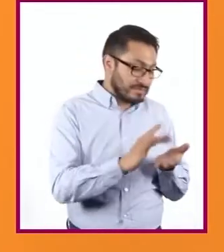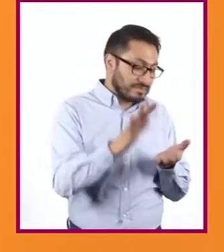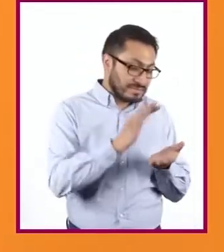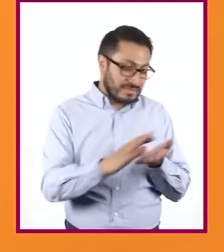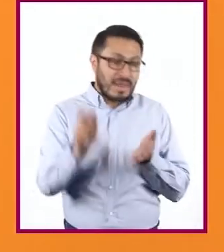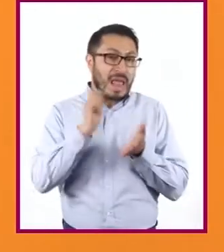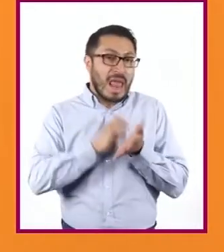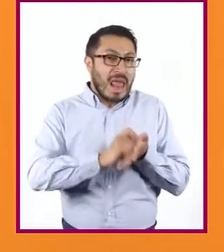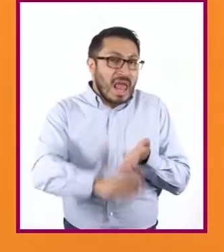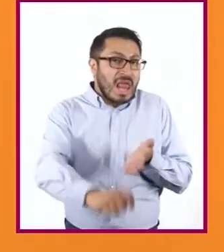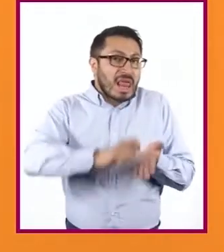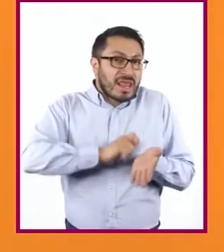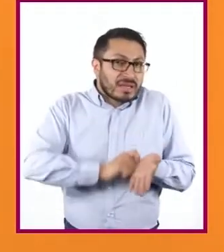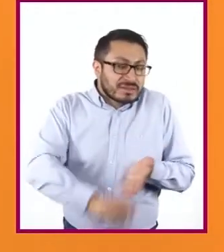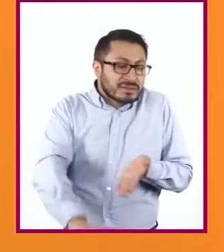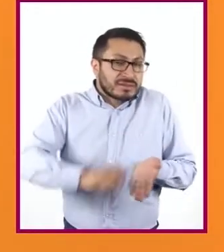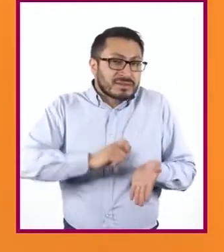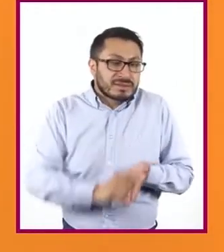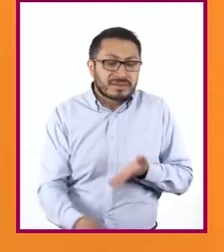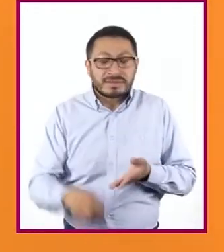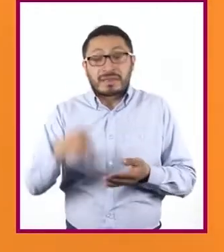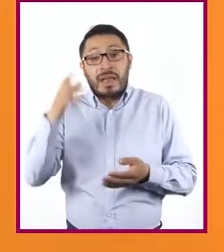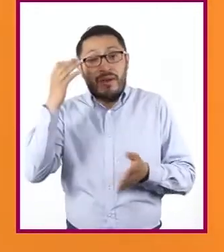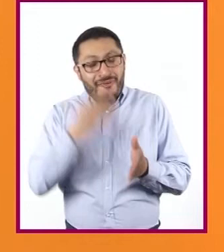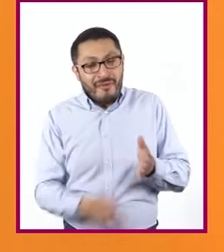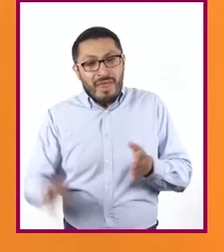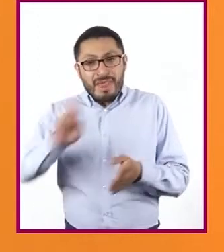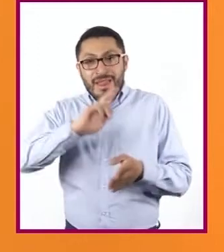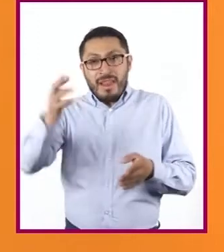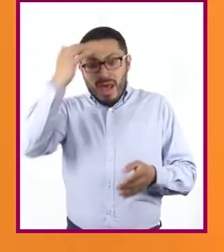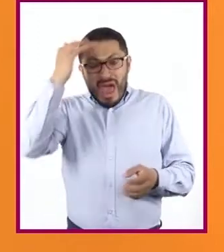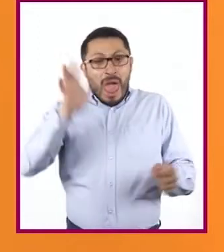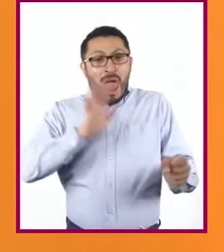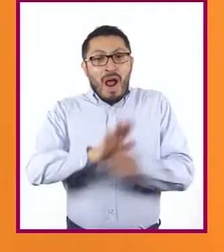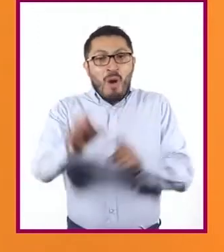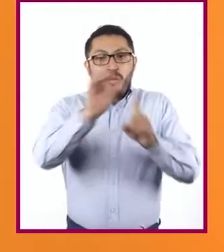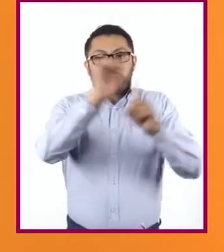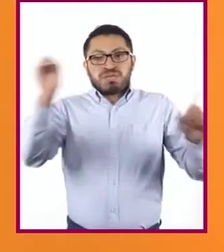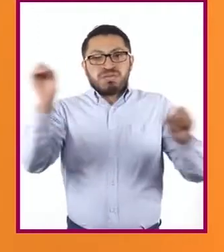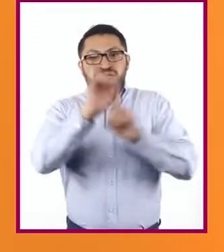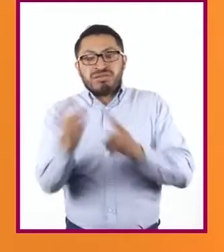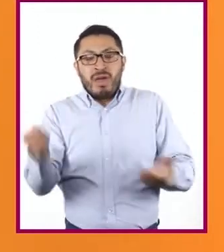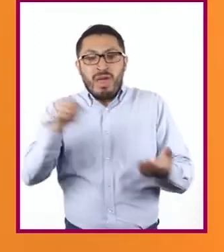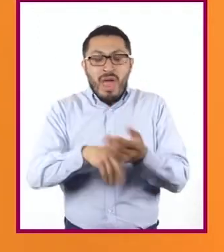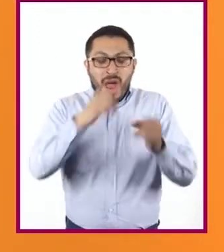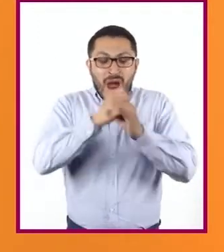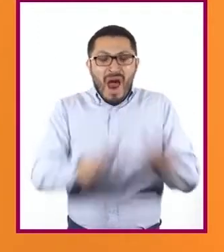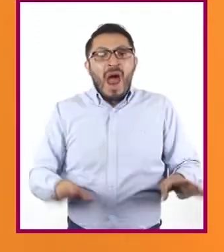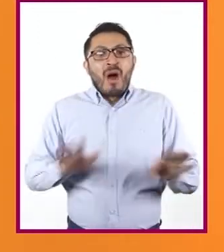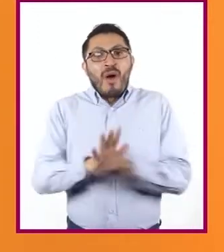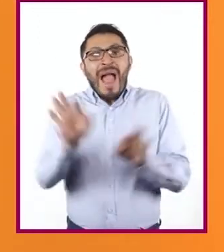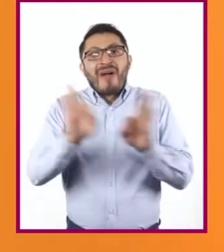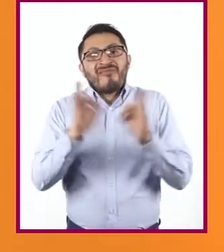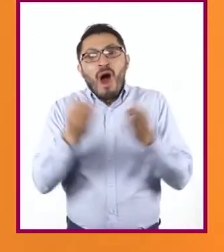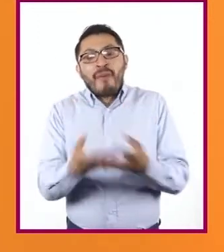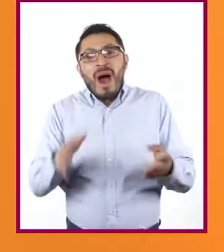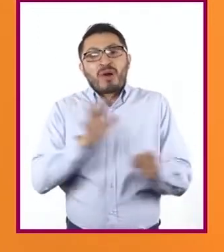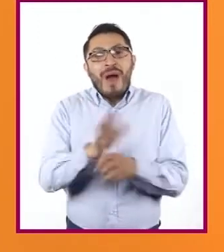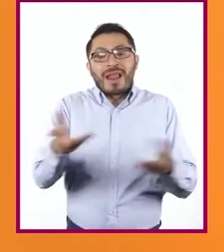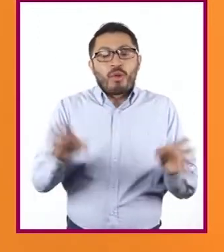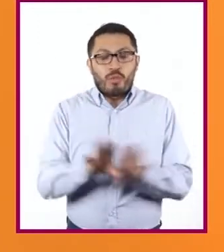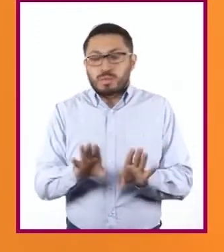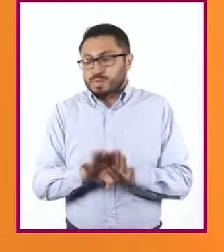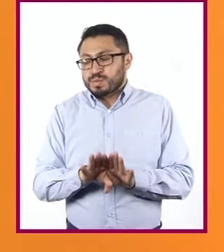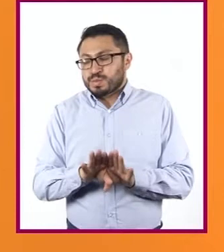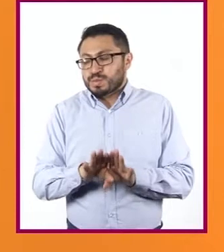reconocer cuáles enunciados son los que introducen información y cuáles son los que la amplían. Ese es el verdadero